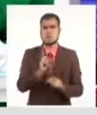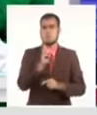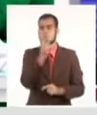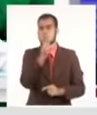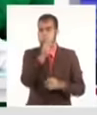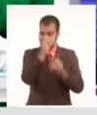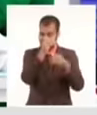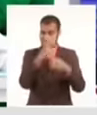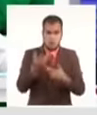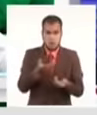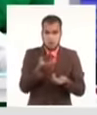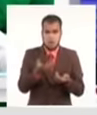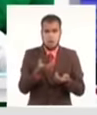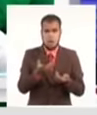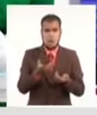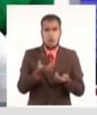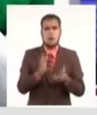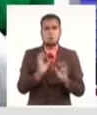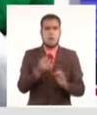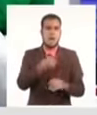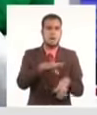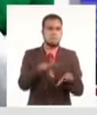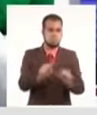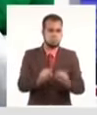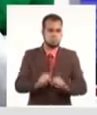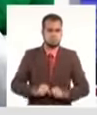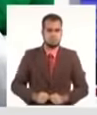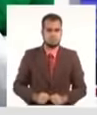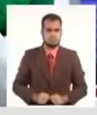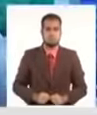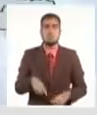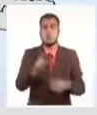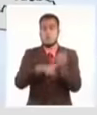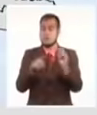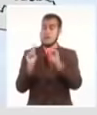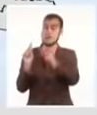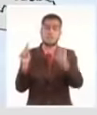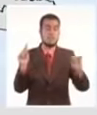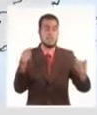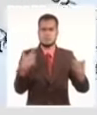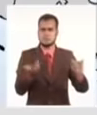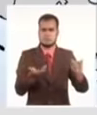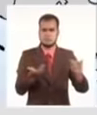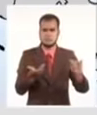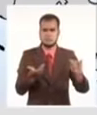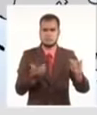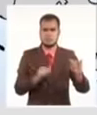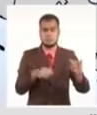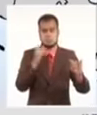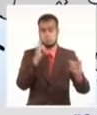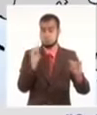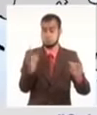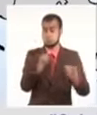diagnosticados ayer. Por provincias y territorios, vamos a ver la complejidad.